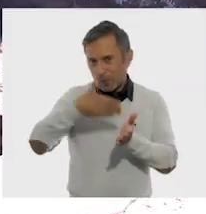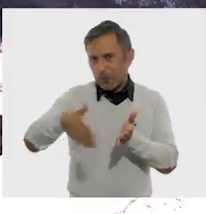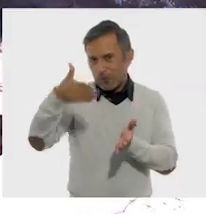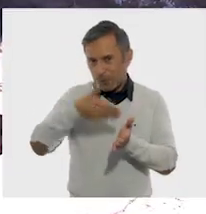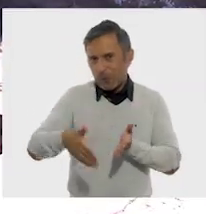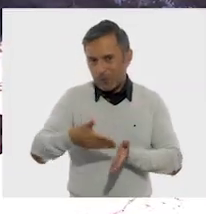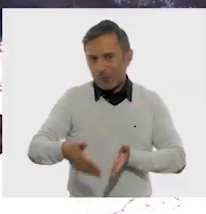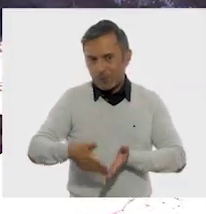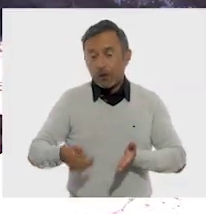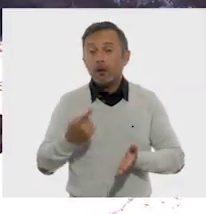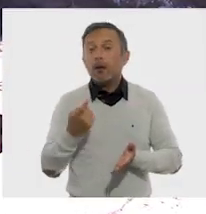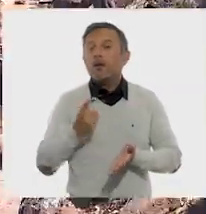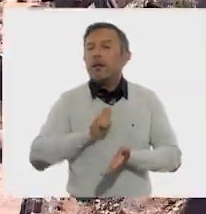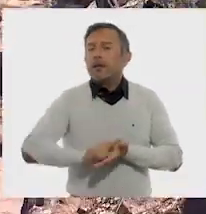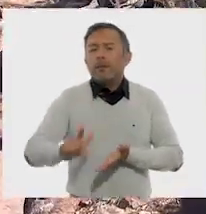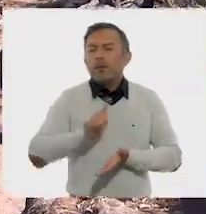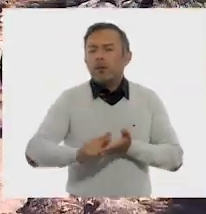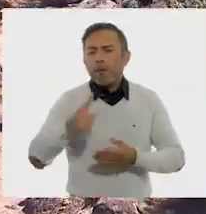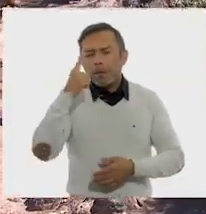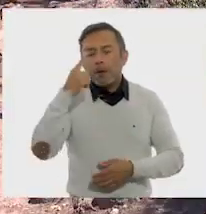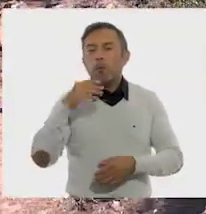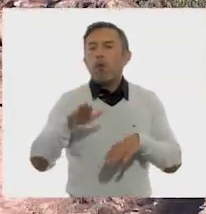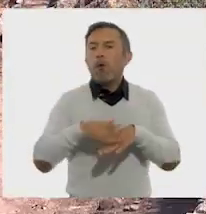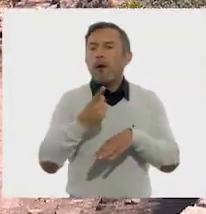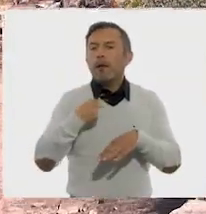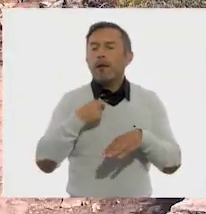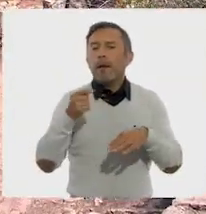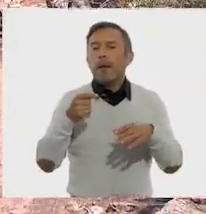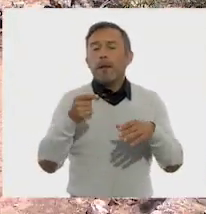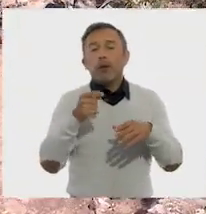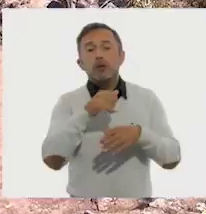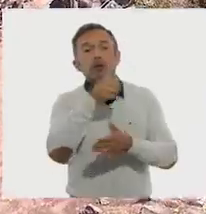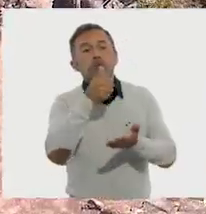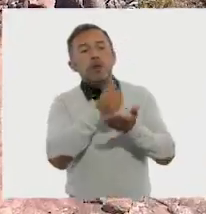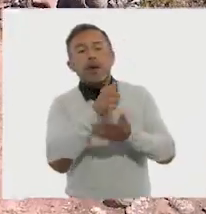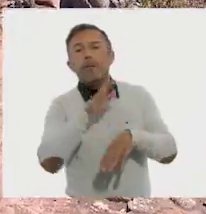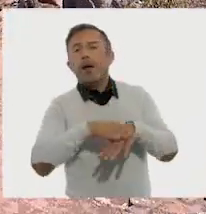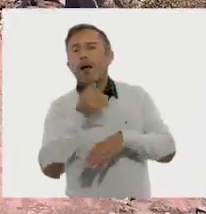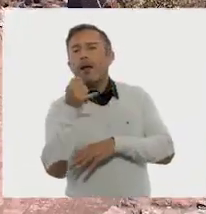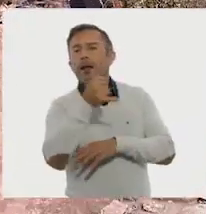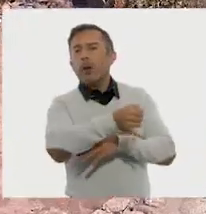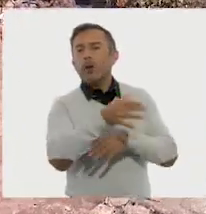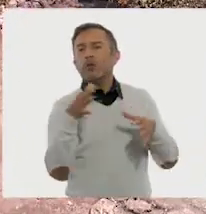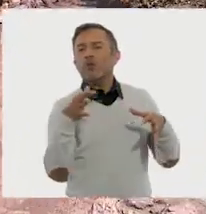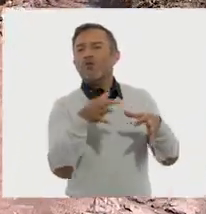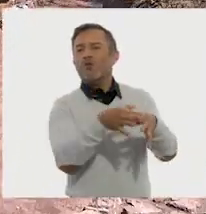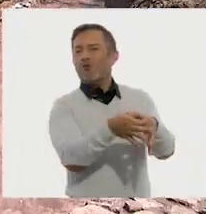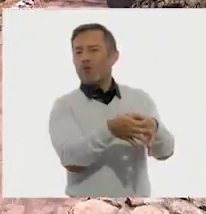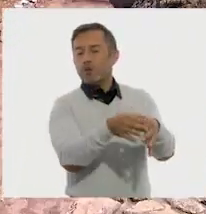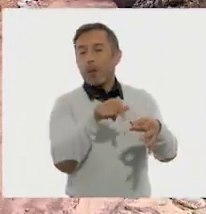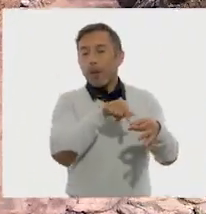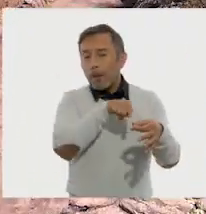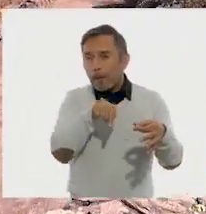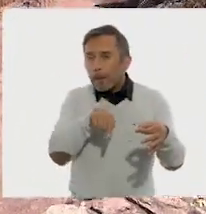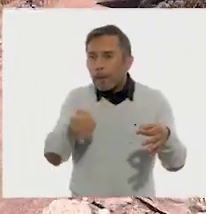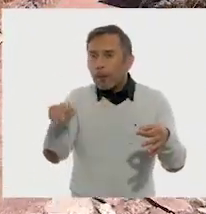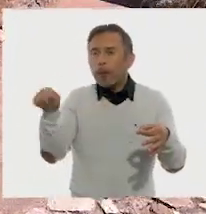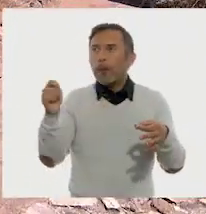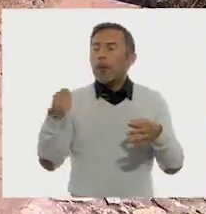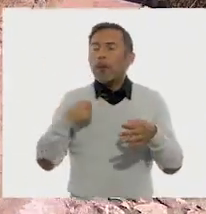este sitio porque es un sitio lejano, tranquilo, su ciudad está un poquito más lejos y él viene como este sitio de